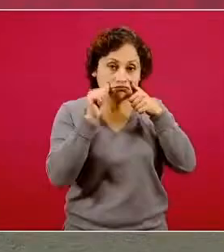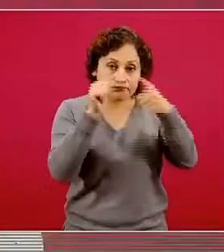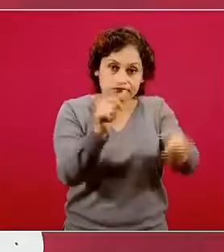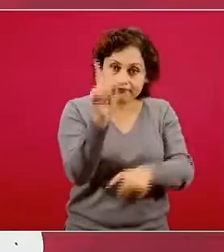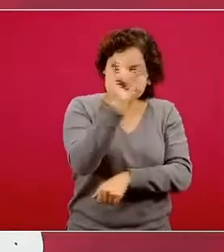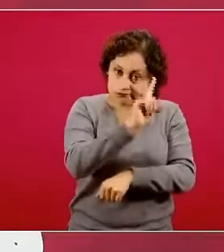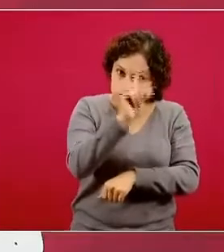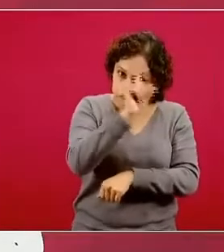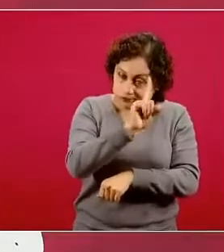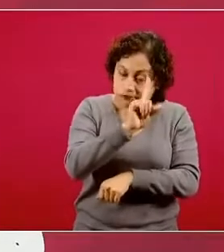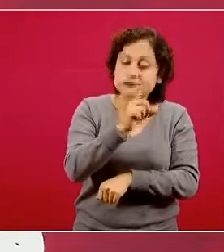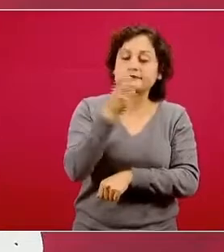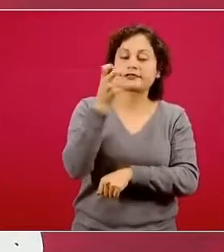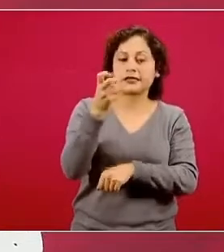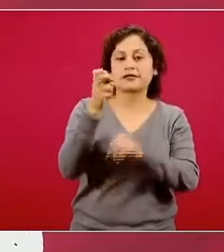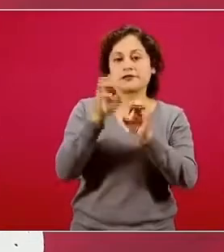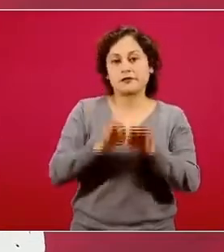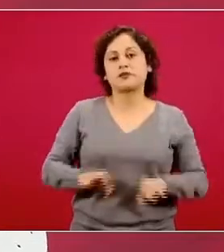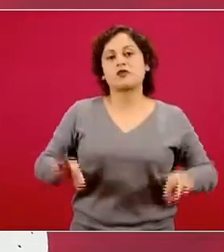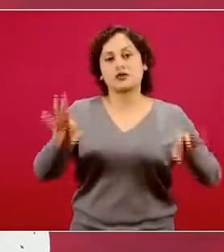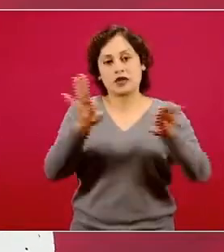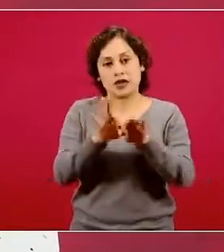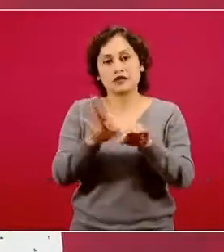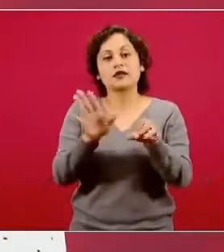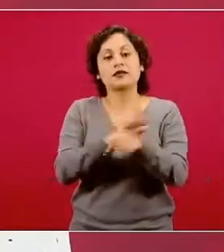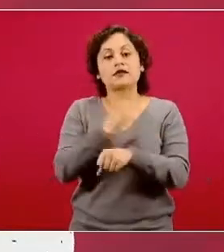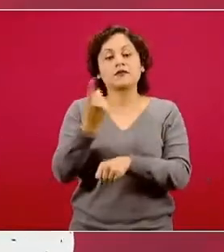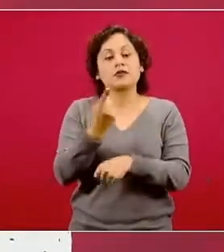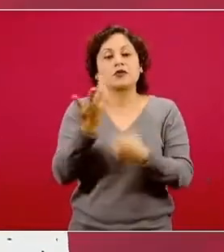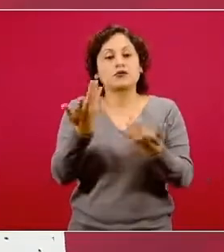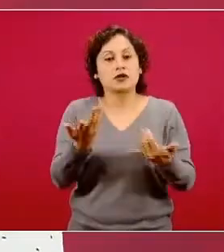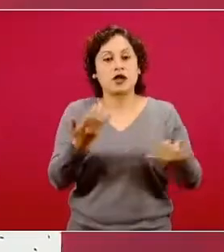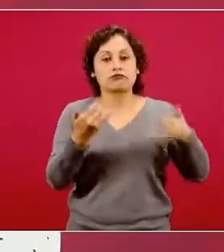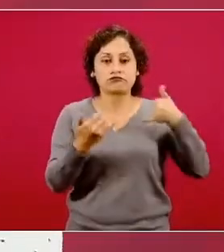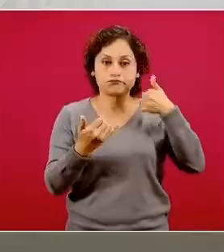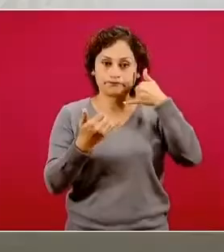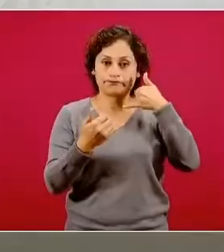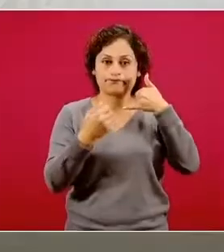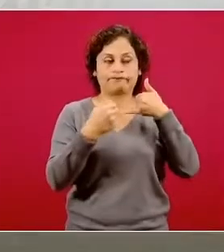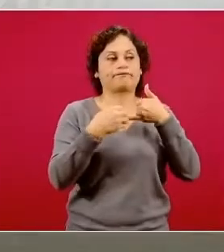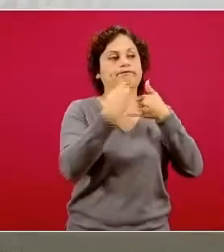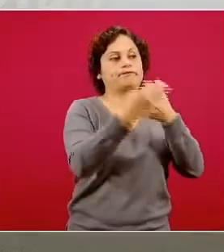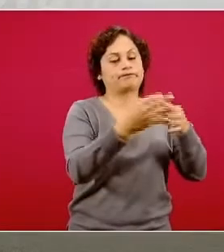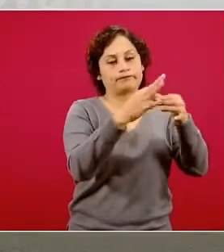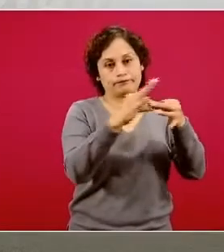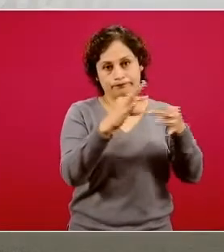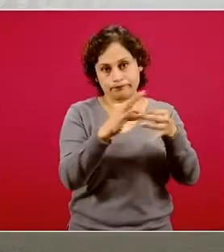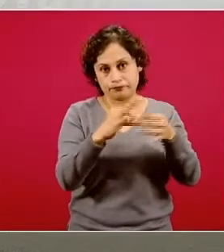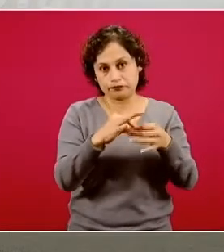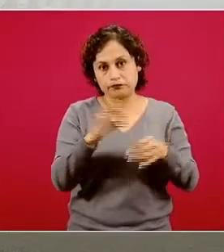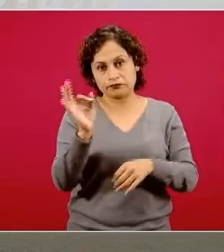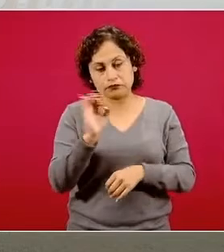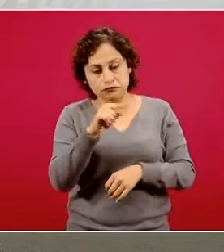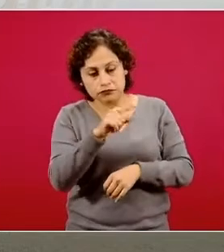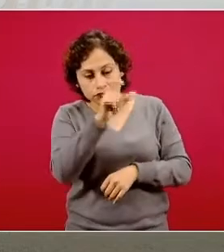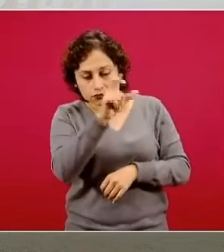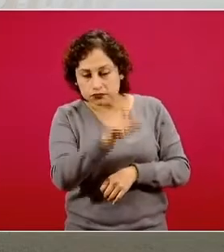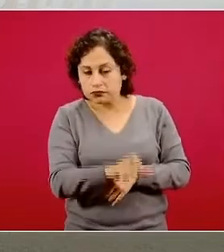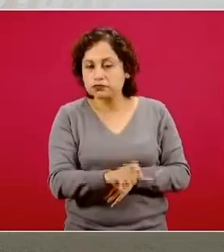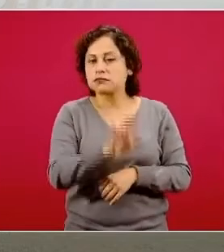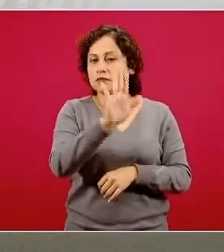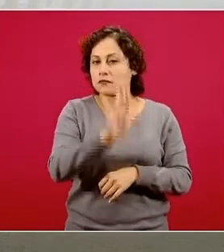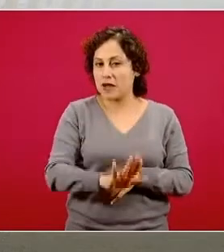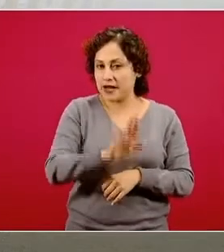asesoría y decirle a las personas, usted está lo más probable teniendo un cuadro